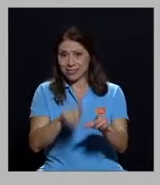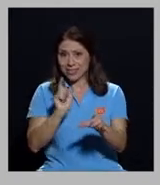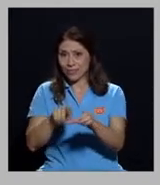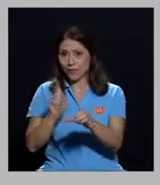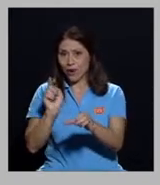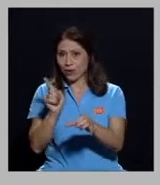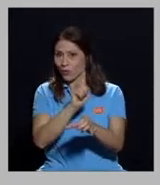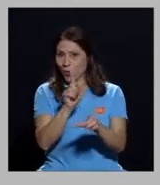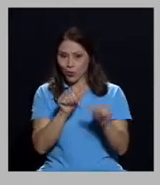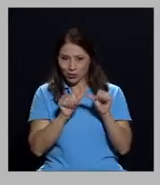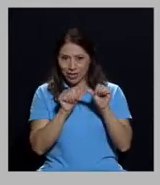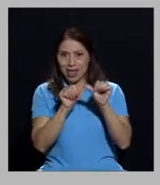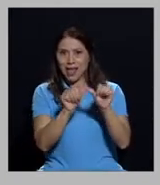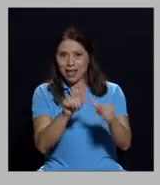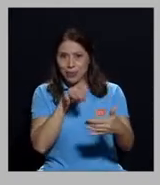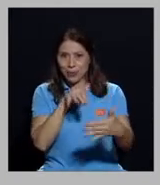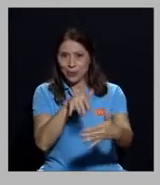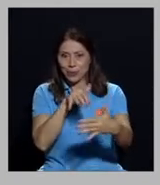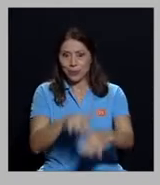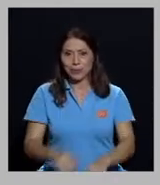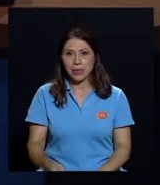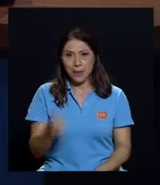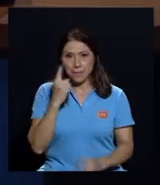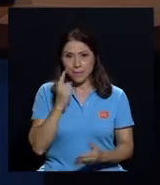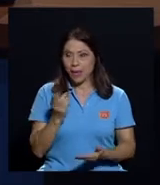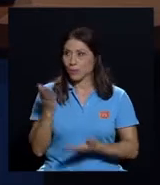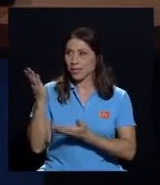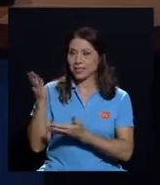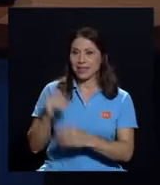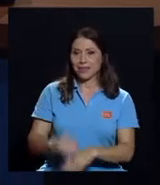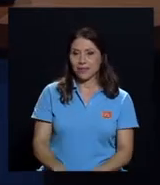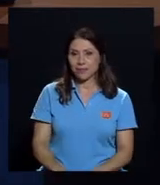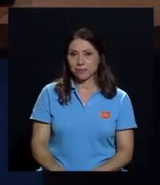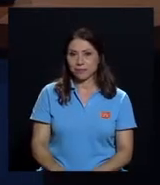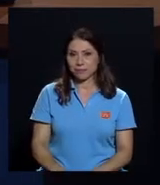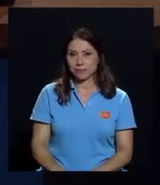veamos la siguiente la siguiente filmina